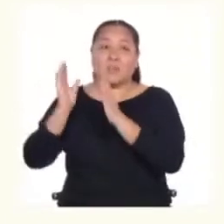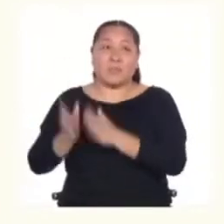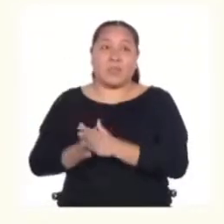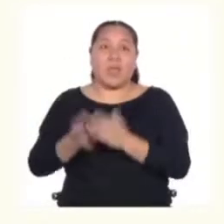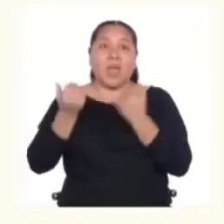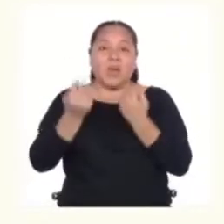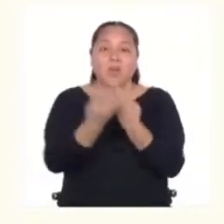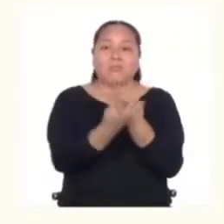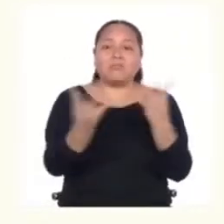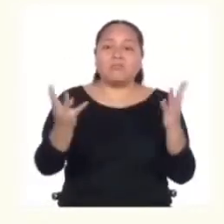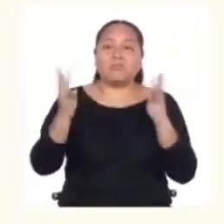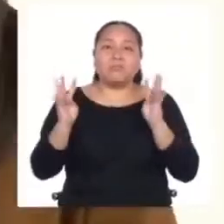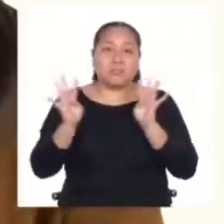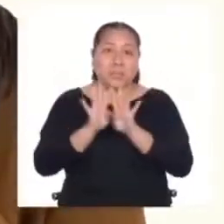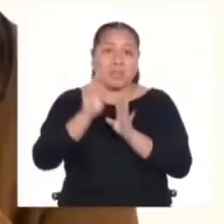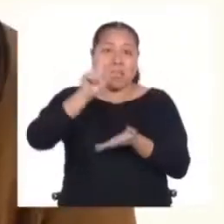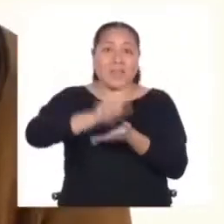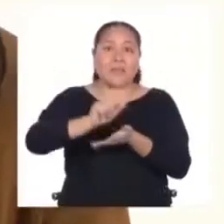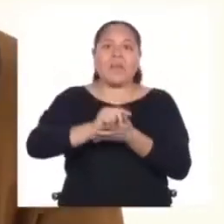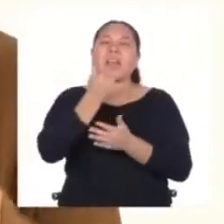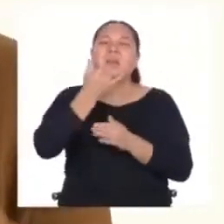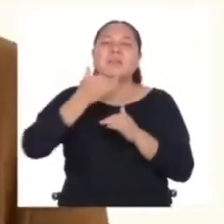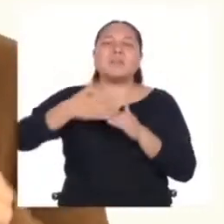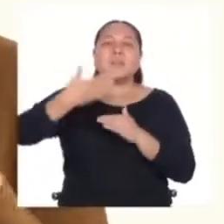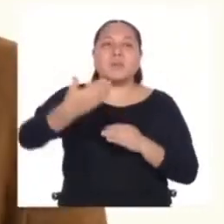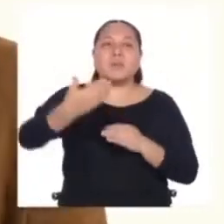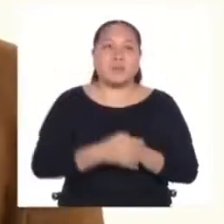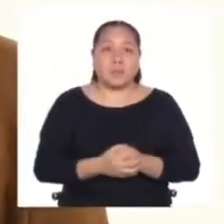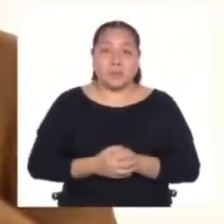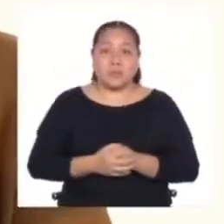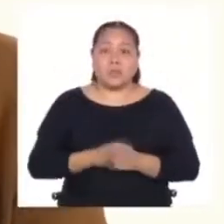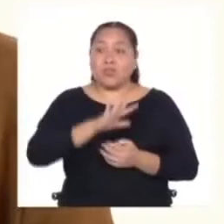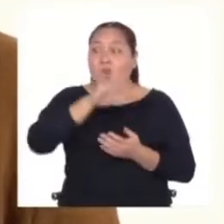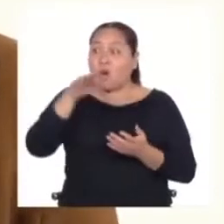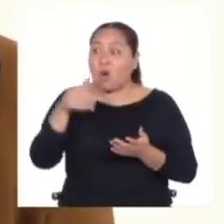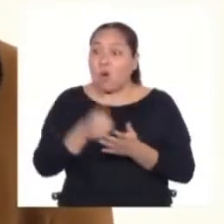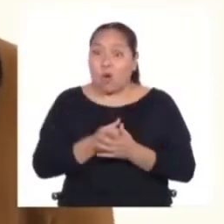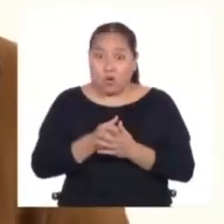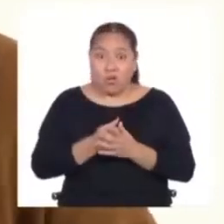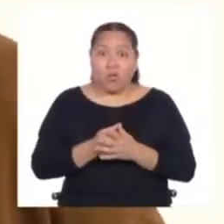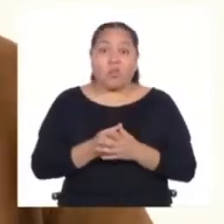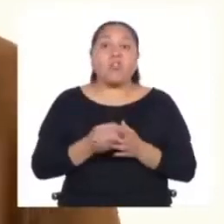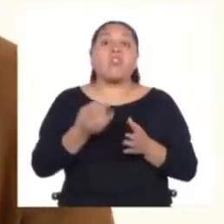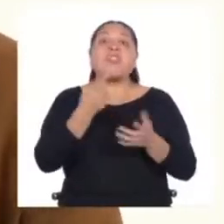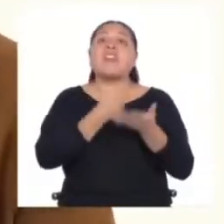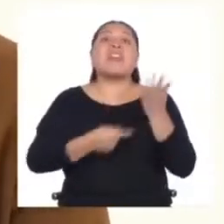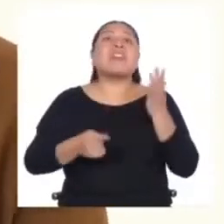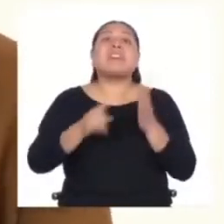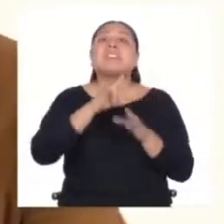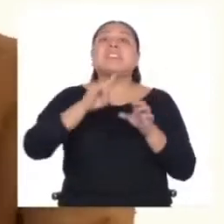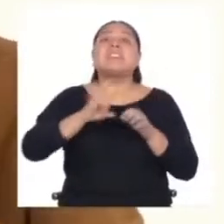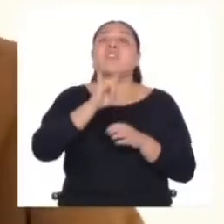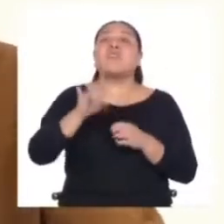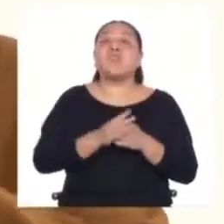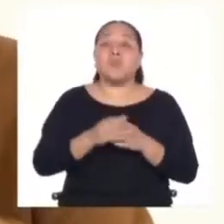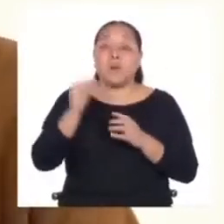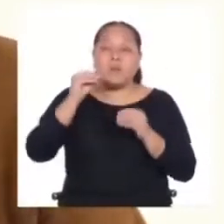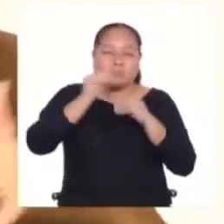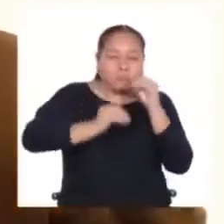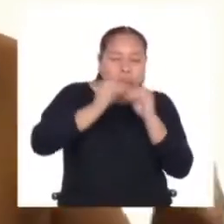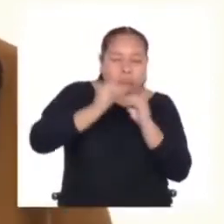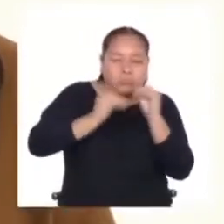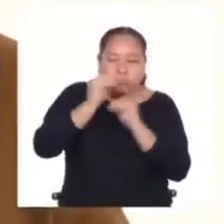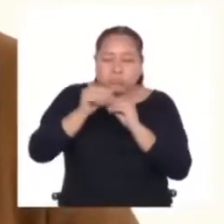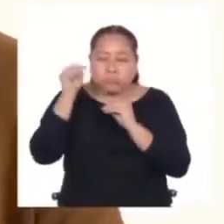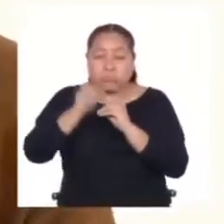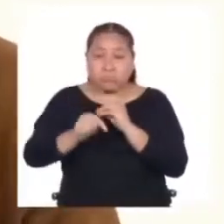cerco de Lima y lo que sucedió después. Toma nota de las fuentes históricas que se usaron para reconstruir esta parte de la historia. Y no te olvides de